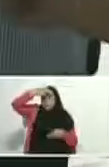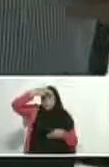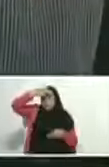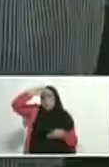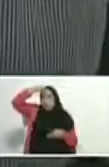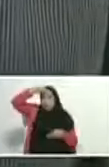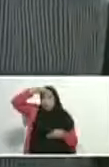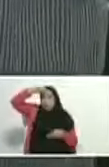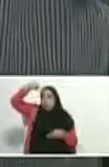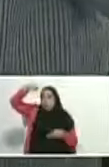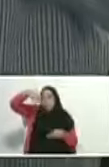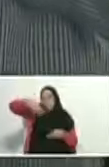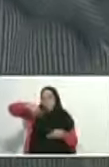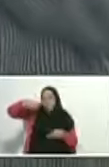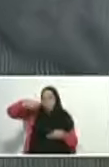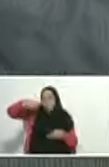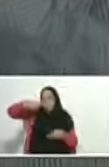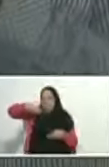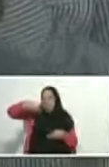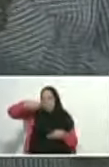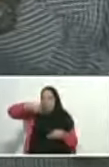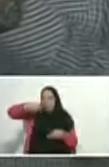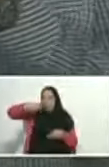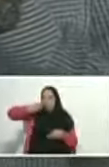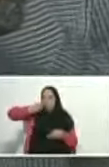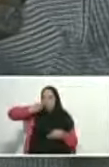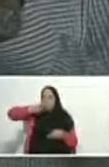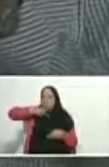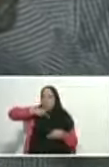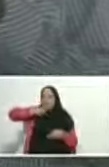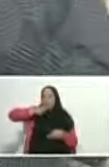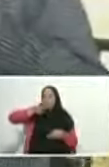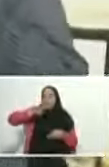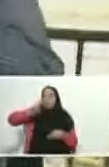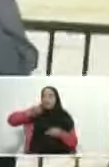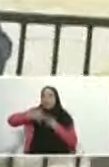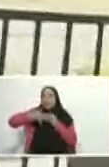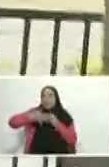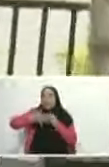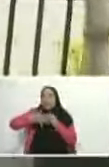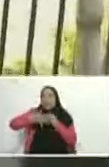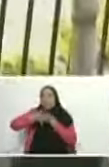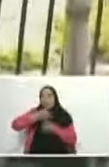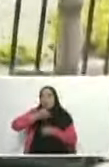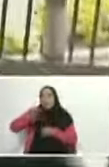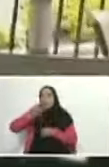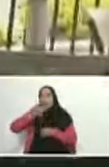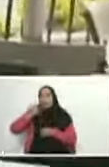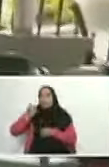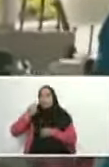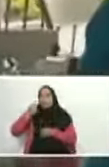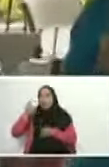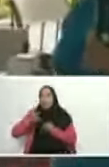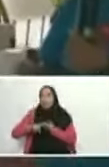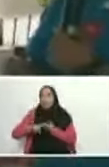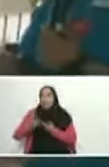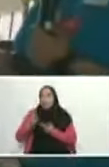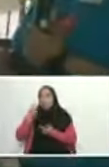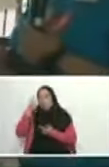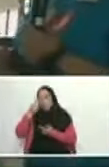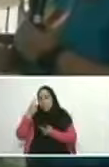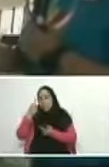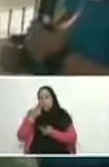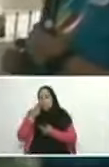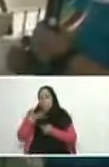para poder ver la boca de los pacientes. Máxima tecnología, Cilita. ¿Ves? Tú te pones esto y atiendes al